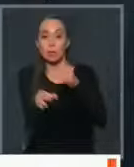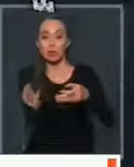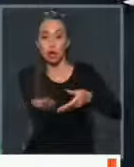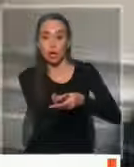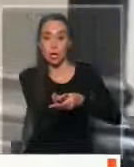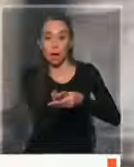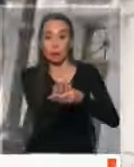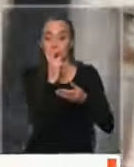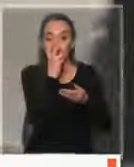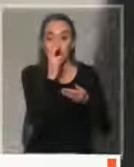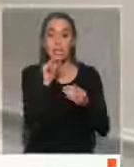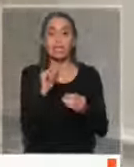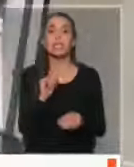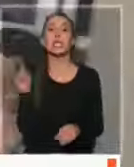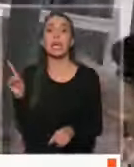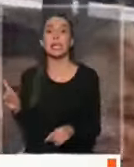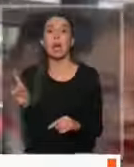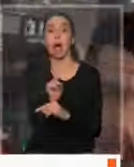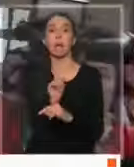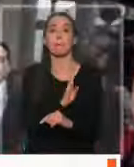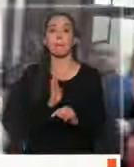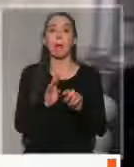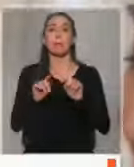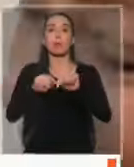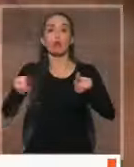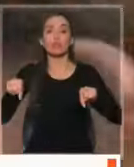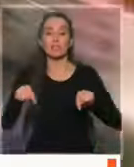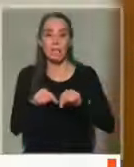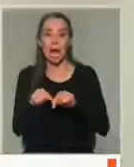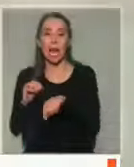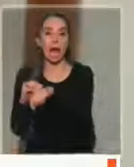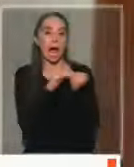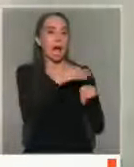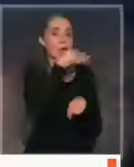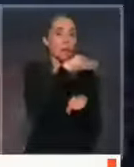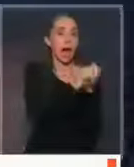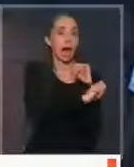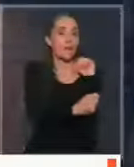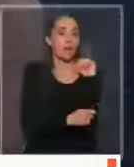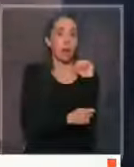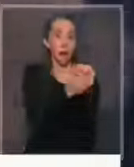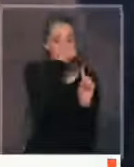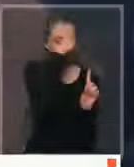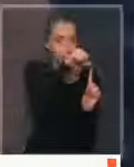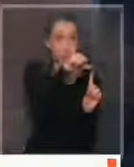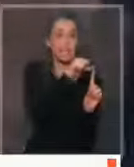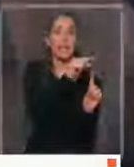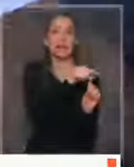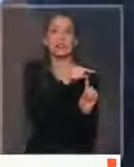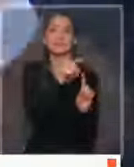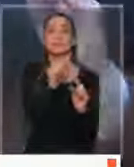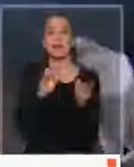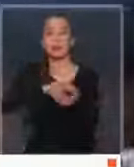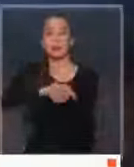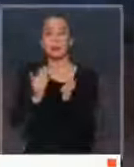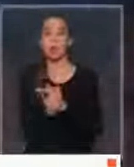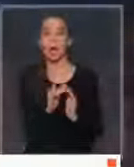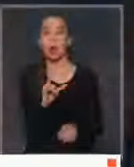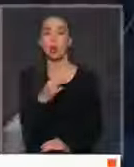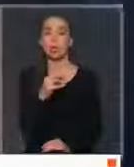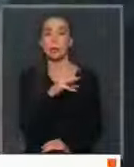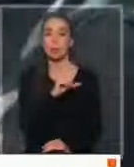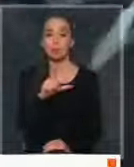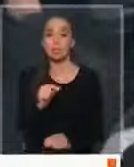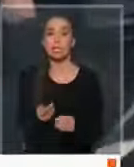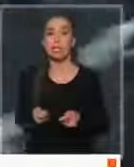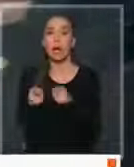la integración de salas, entrega de información y recomendaciones al penalista, concertación con Luis Hermosilla para impulsar y